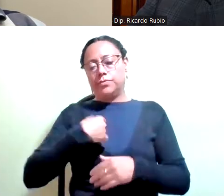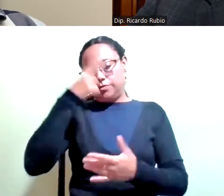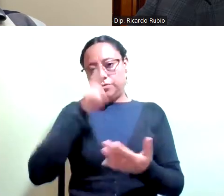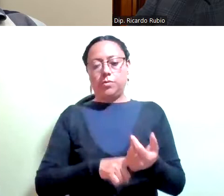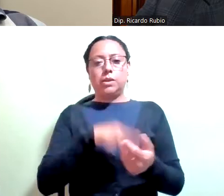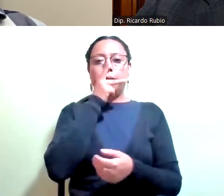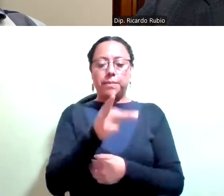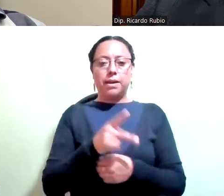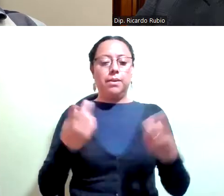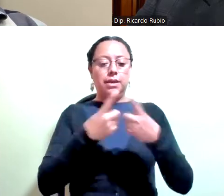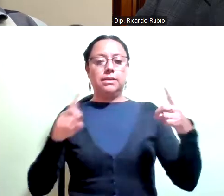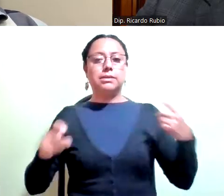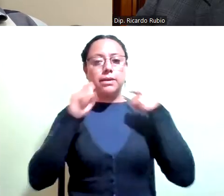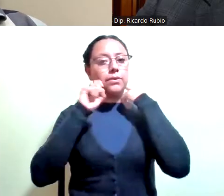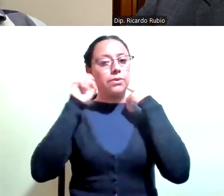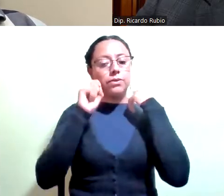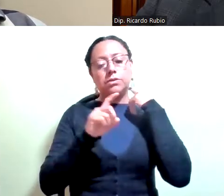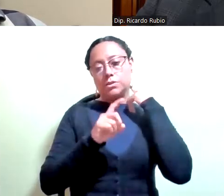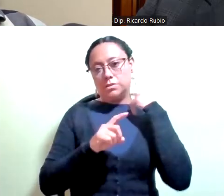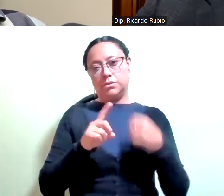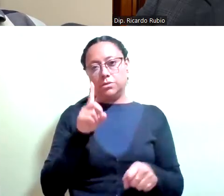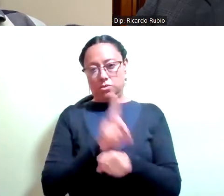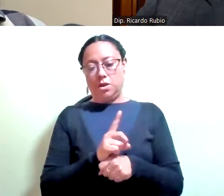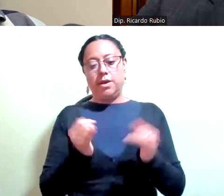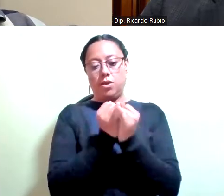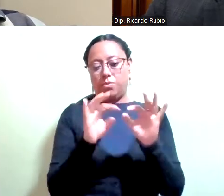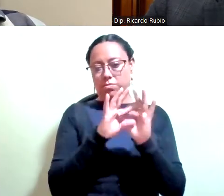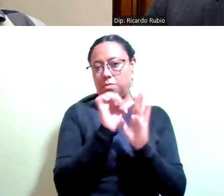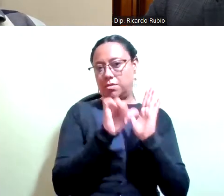su sexualidad, como está actualmente el artículo 32, cambiando por